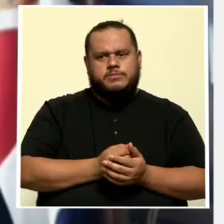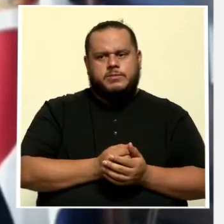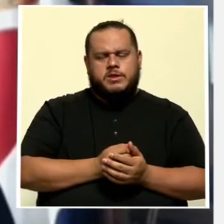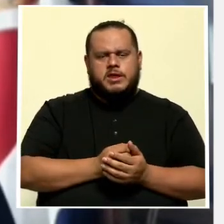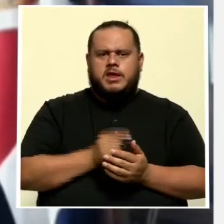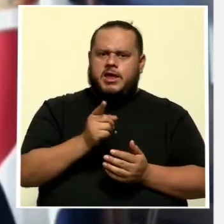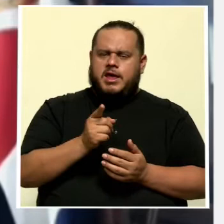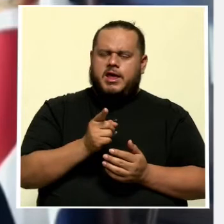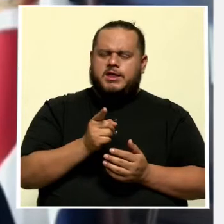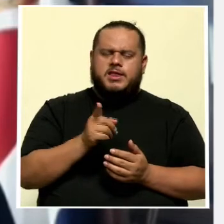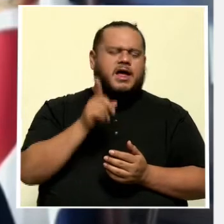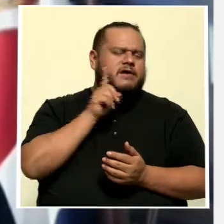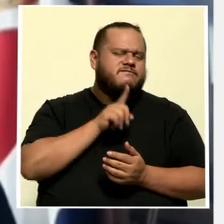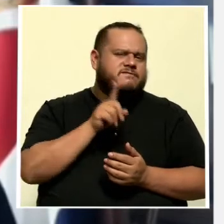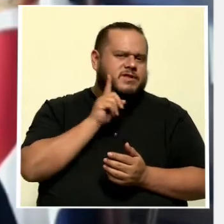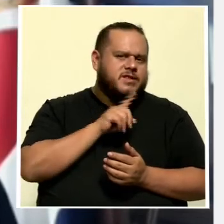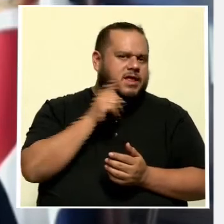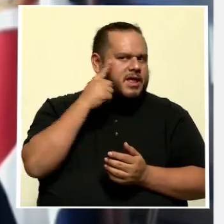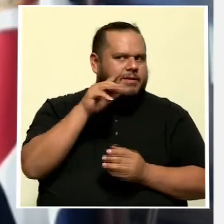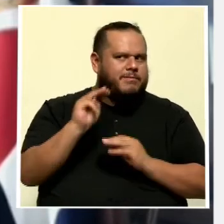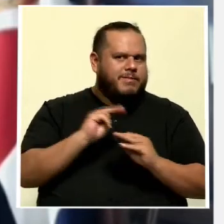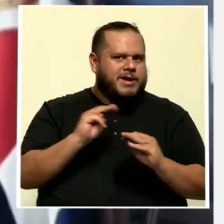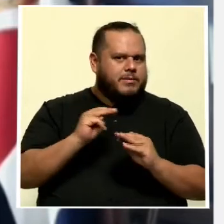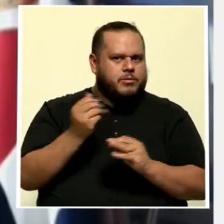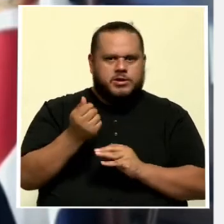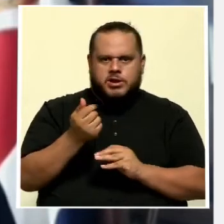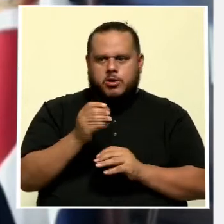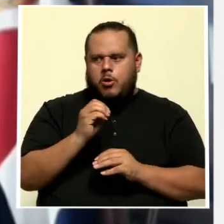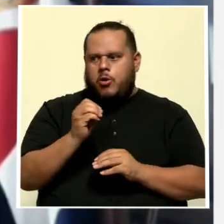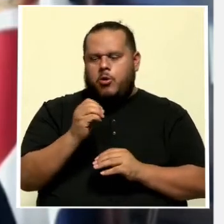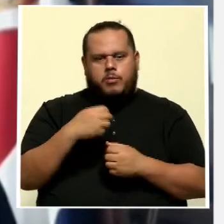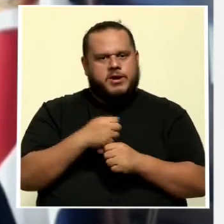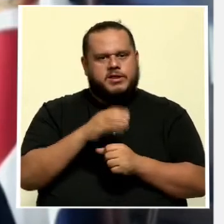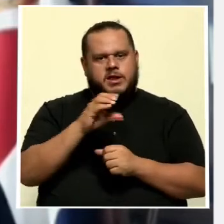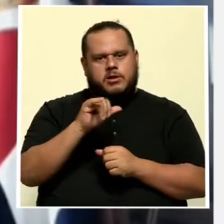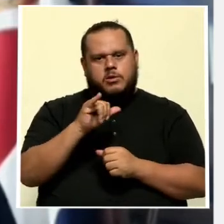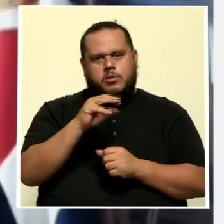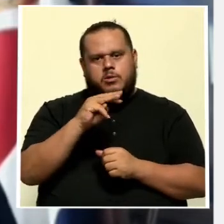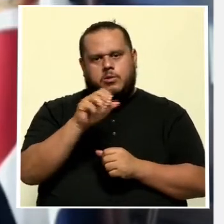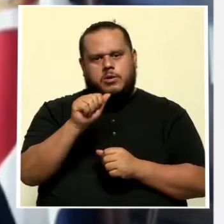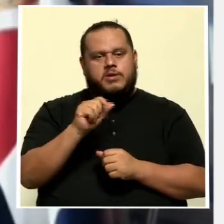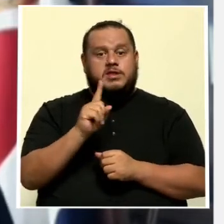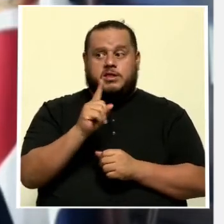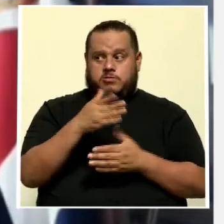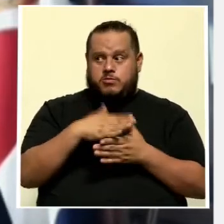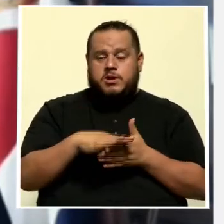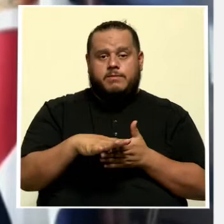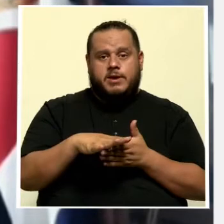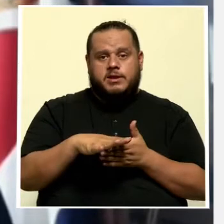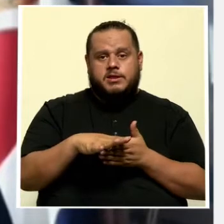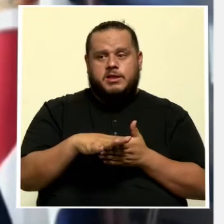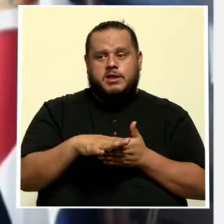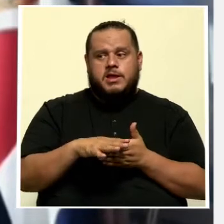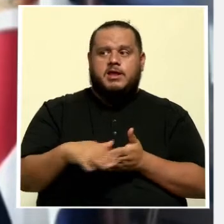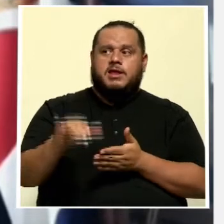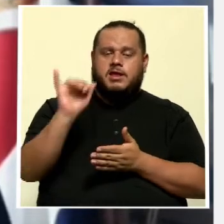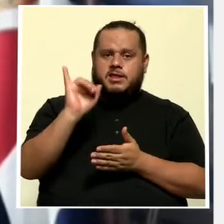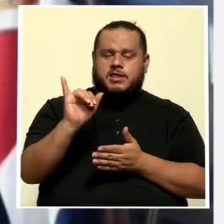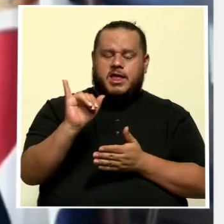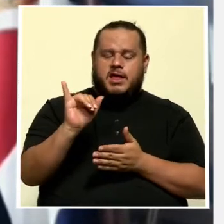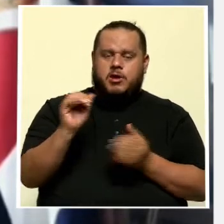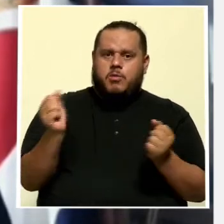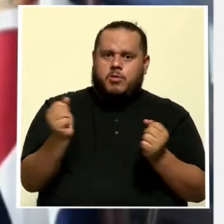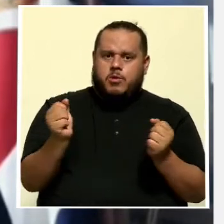esa supuesta falsedad para mover dineros ni para hacer coimas, sino que es una parte que está allí